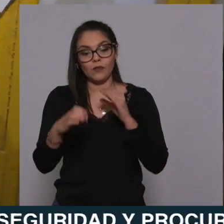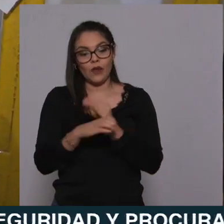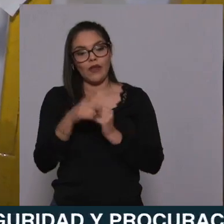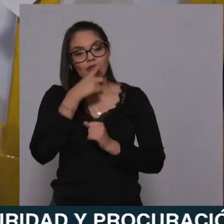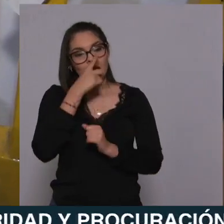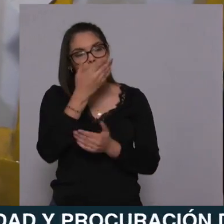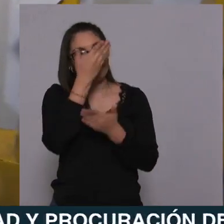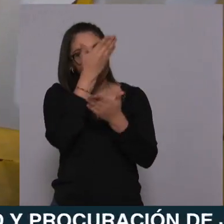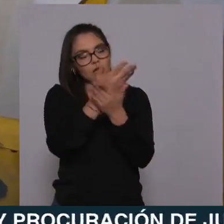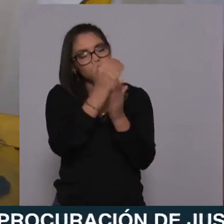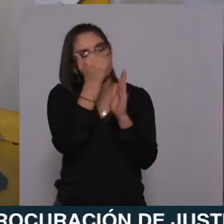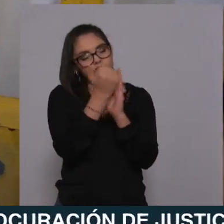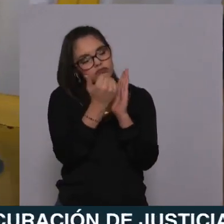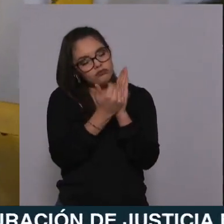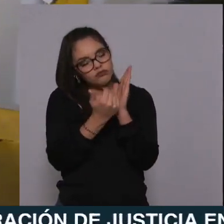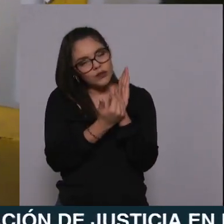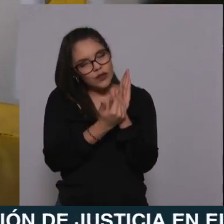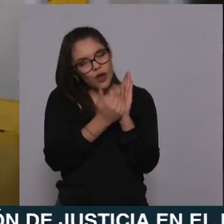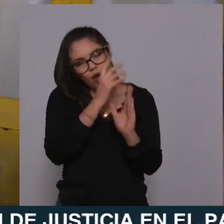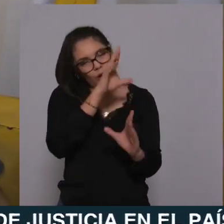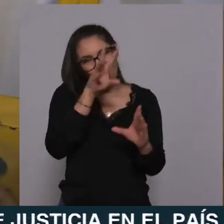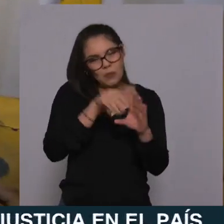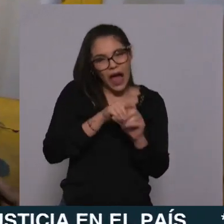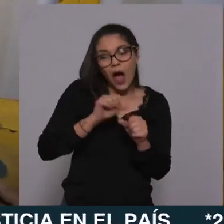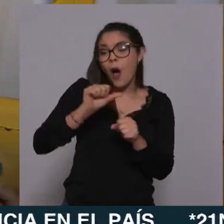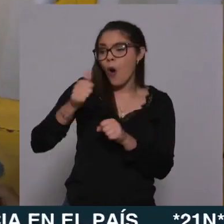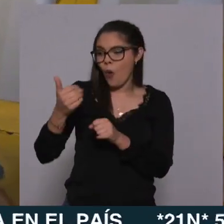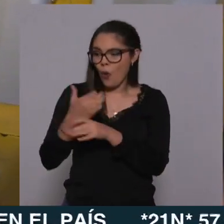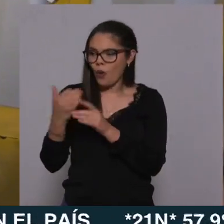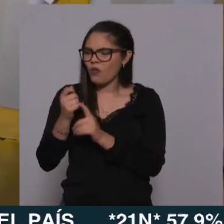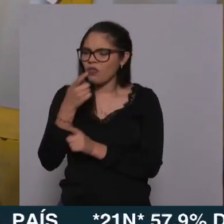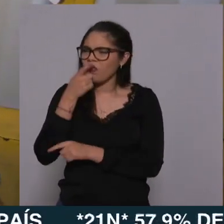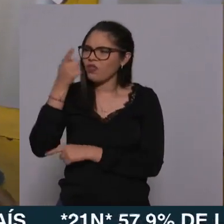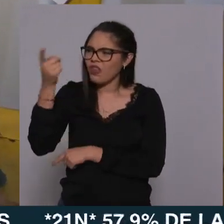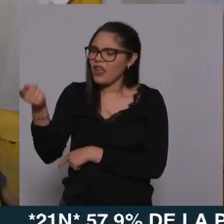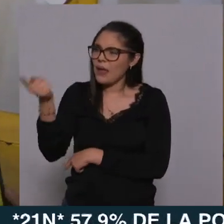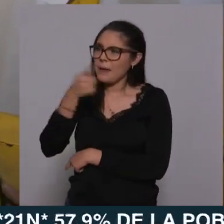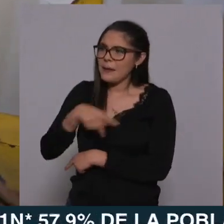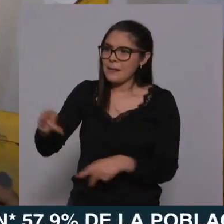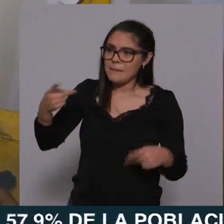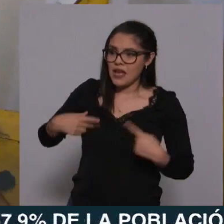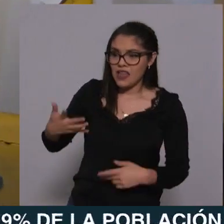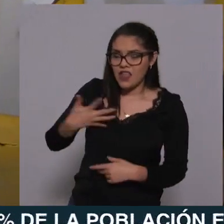peticiones es que las personas que